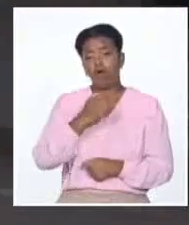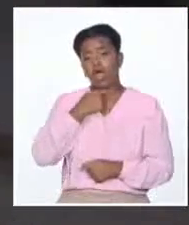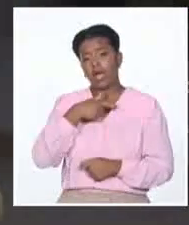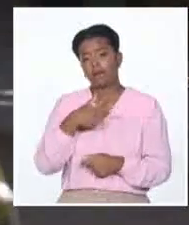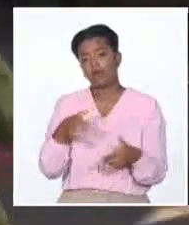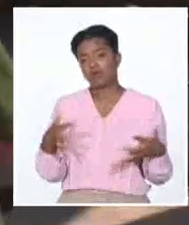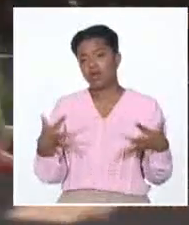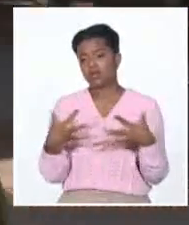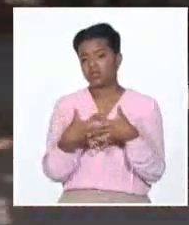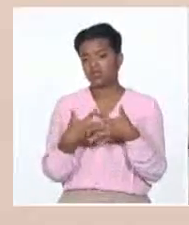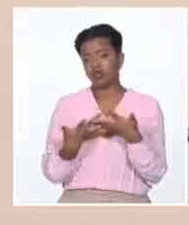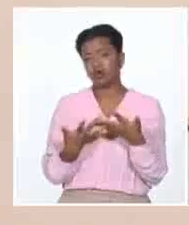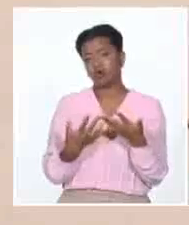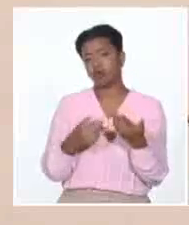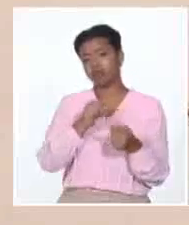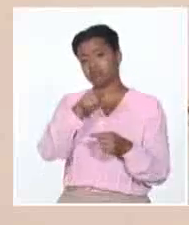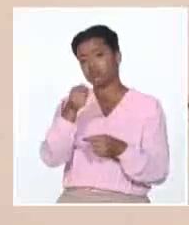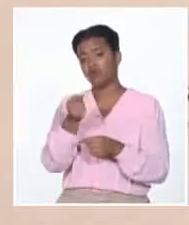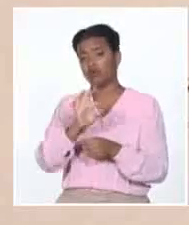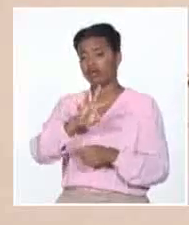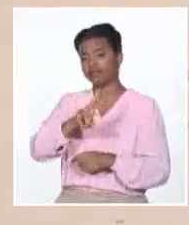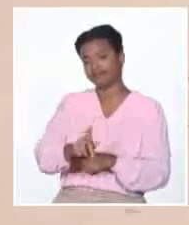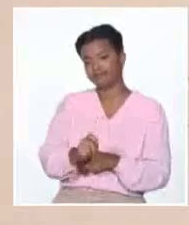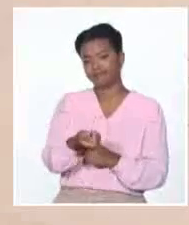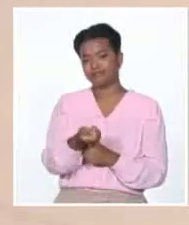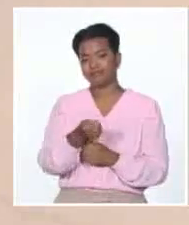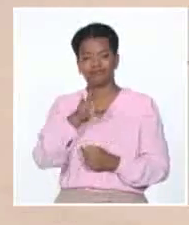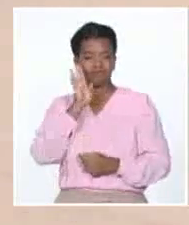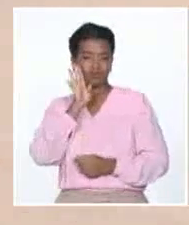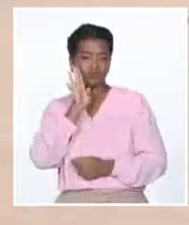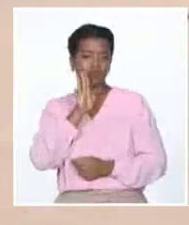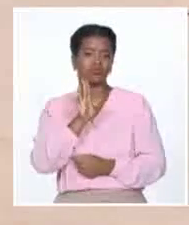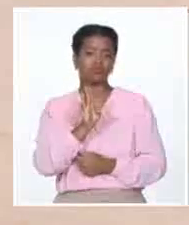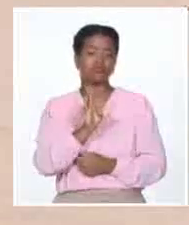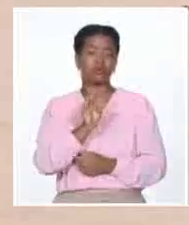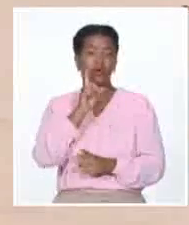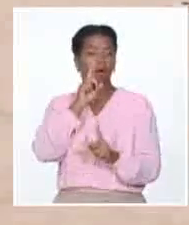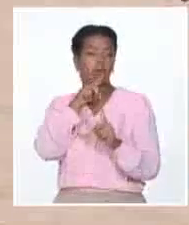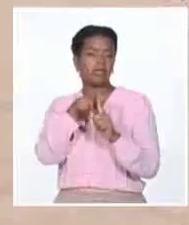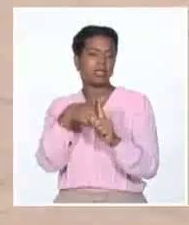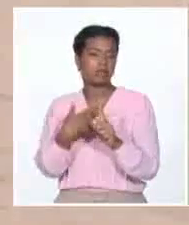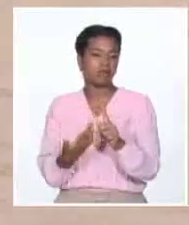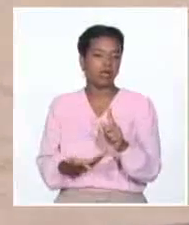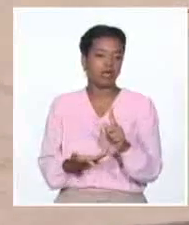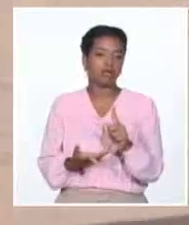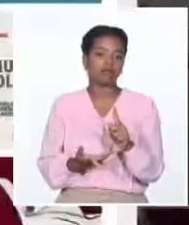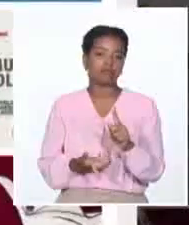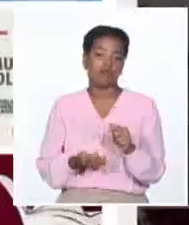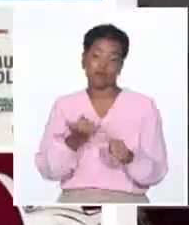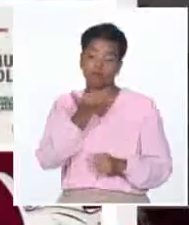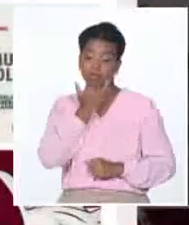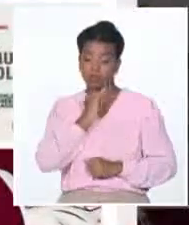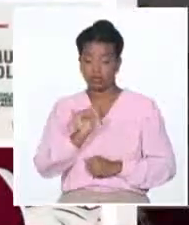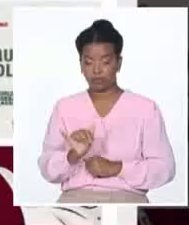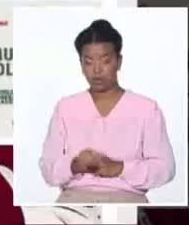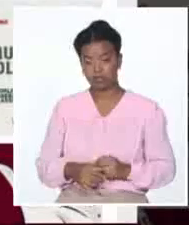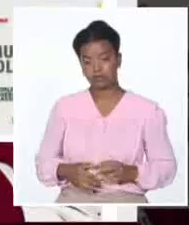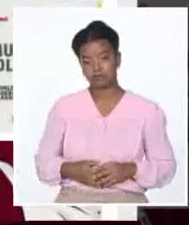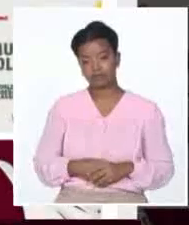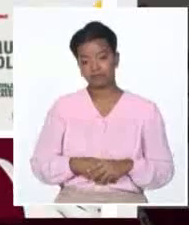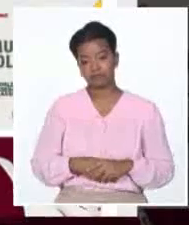elementos antisociales o delincuenciales, con el objetivo de modificar oportunamente esos comportamientos. Pese a la complejidad